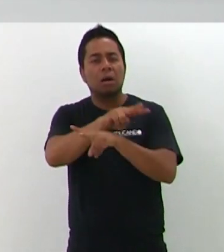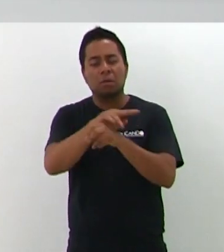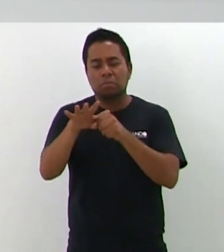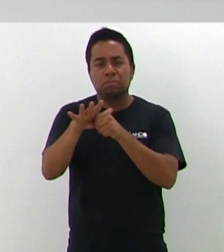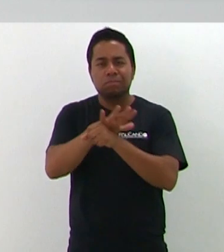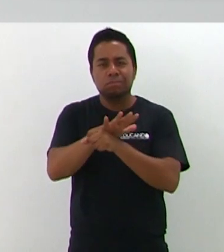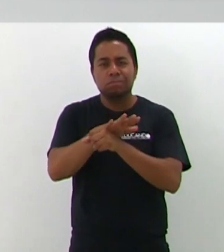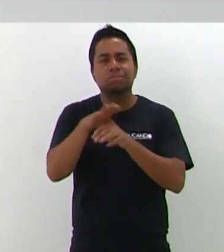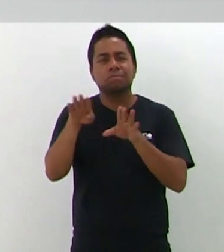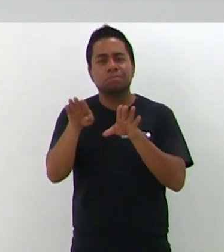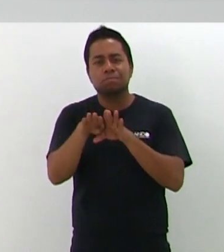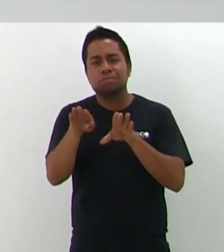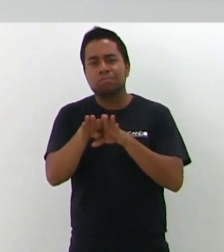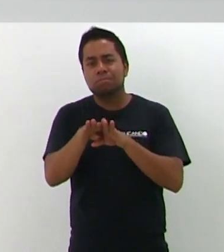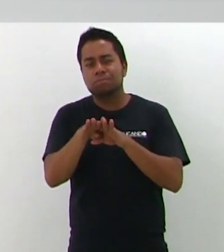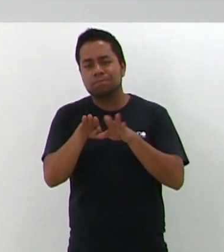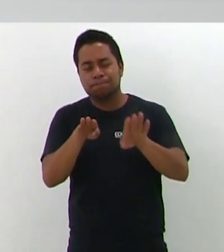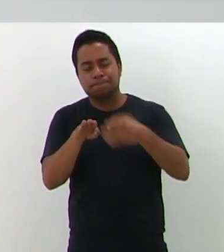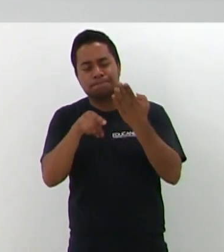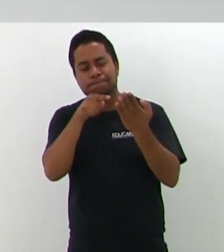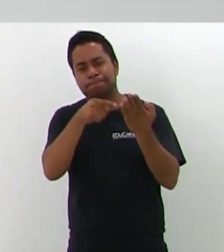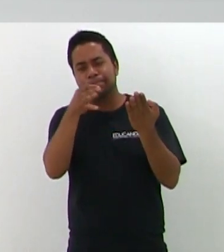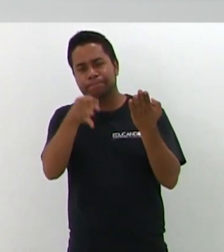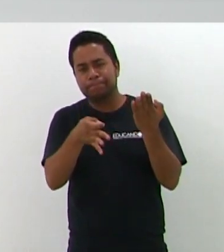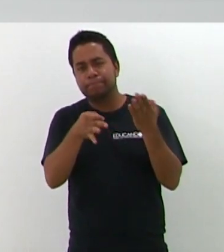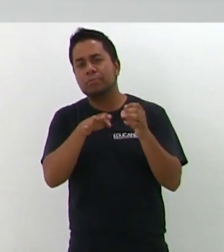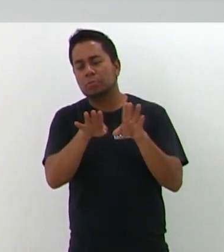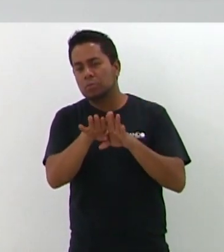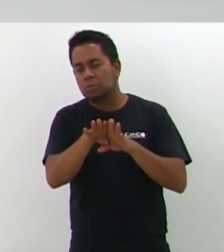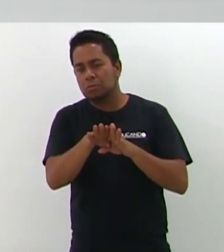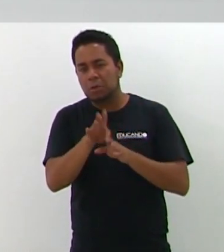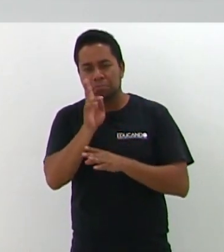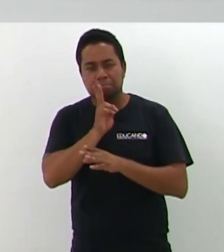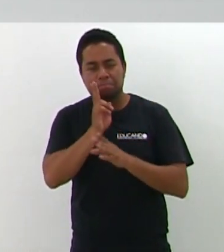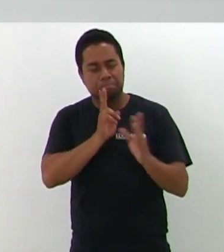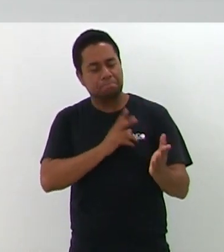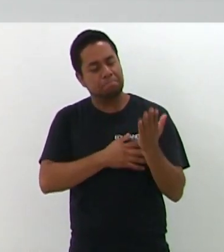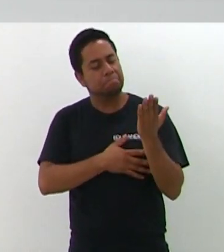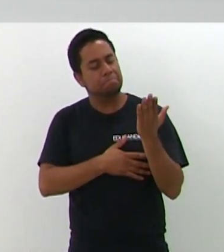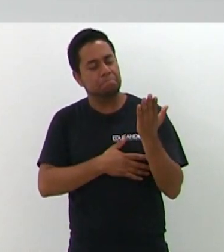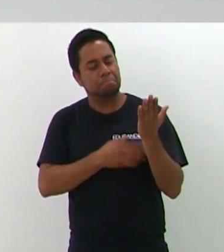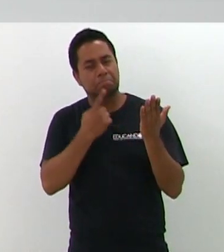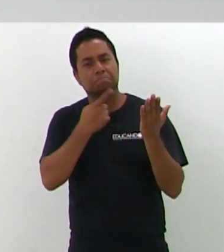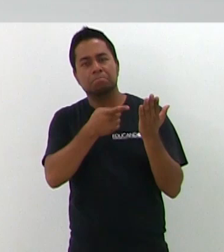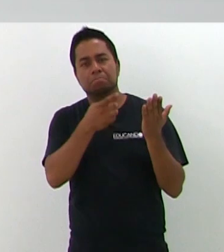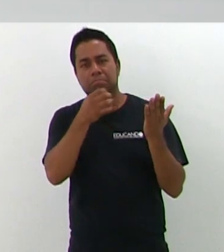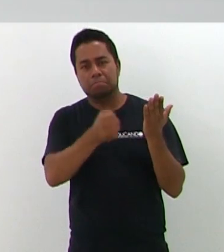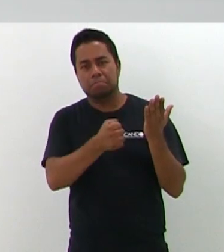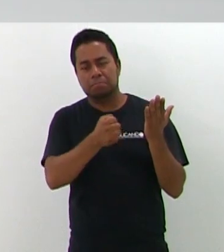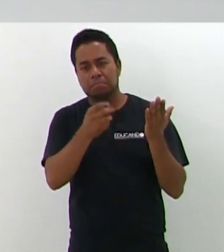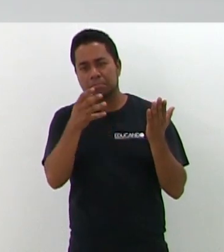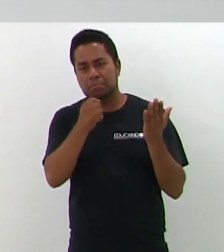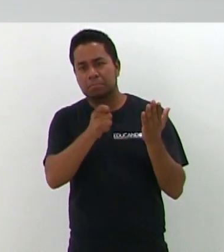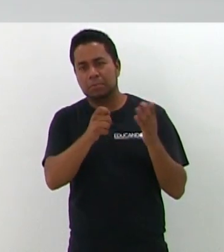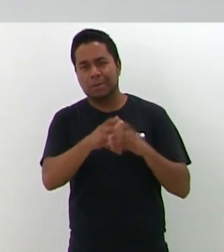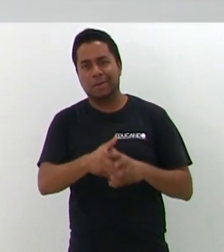de lleno? ¿Cómo tendría que salirnos nuestra otra tarjeta? Vamos a ver. ¿Qué dice